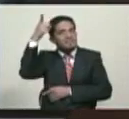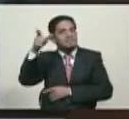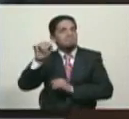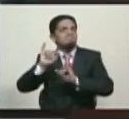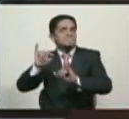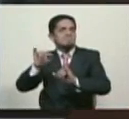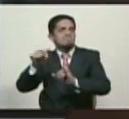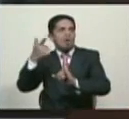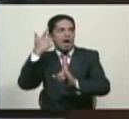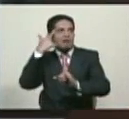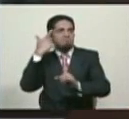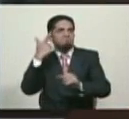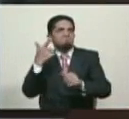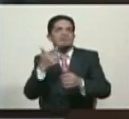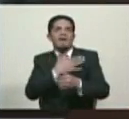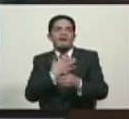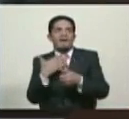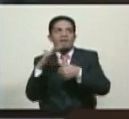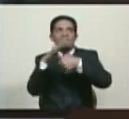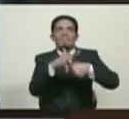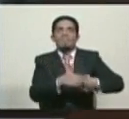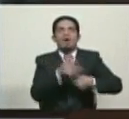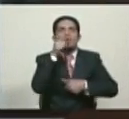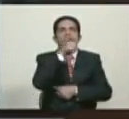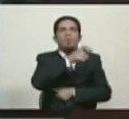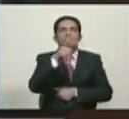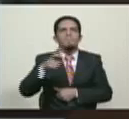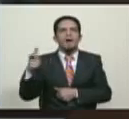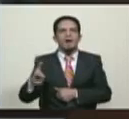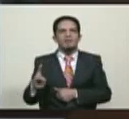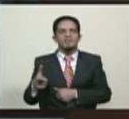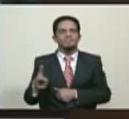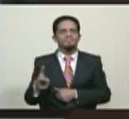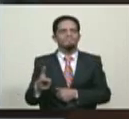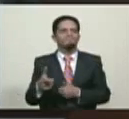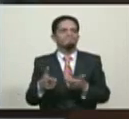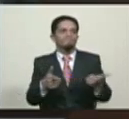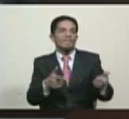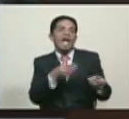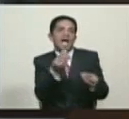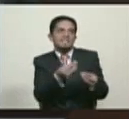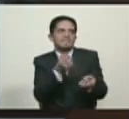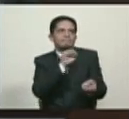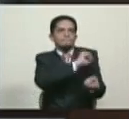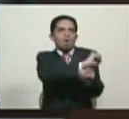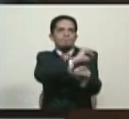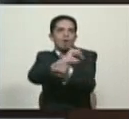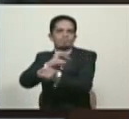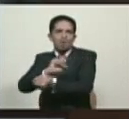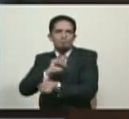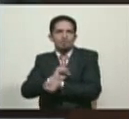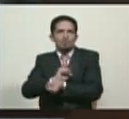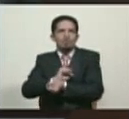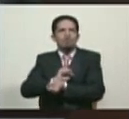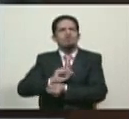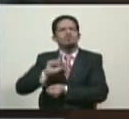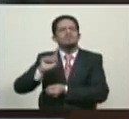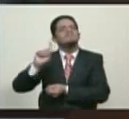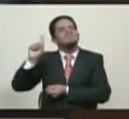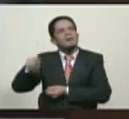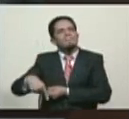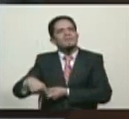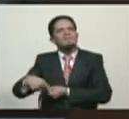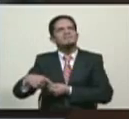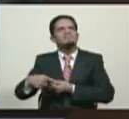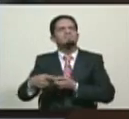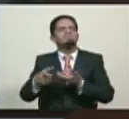la degradación humana, que llevó no solo a la pérdida de la libertad, sino también a la desdichada consecuencia de